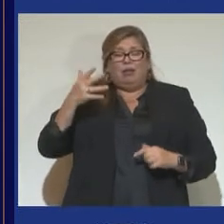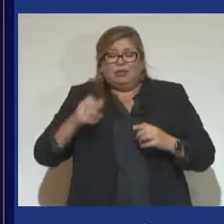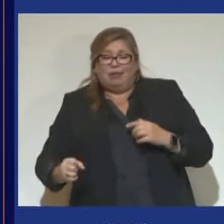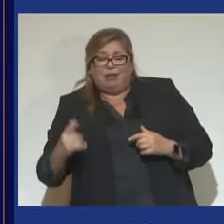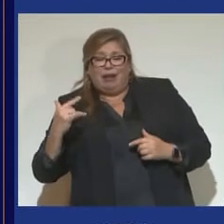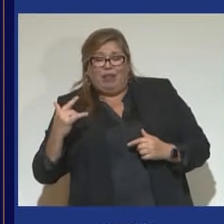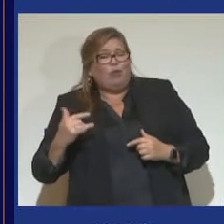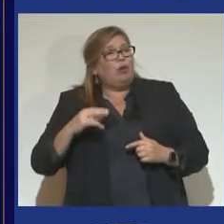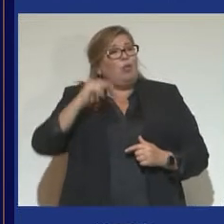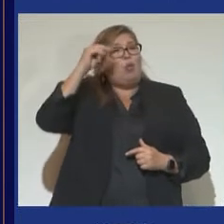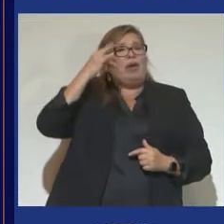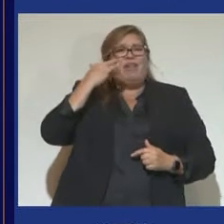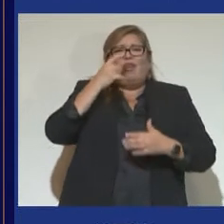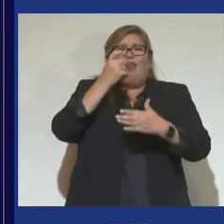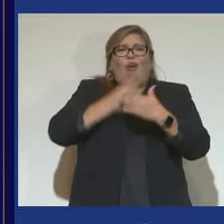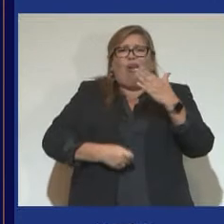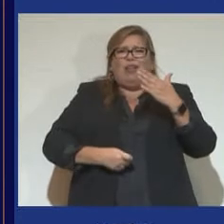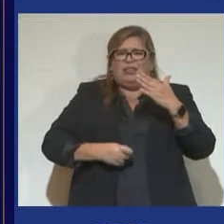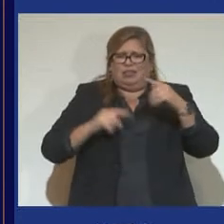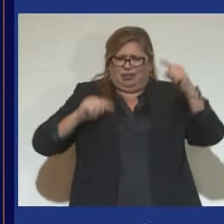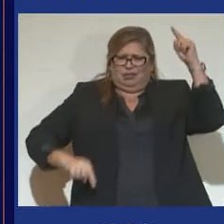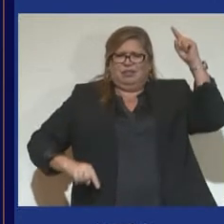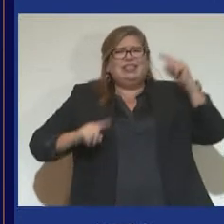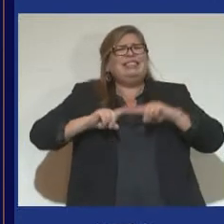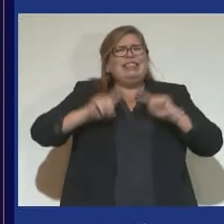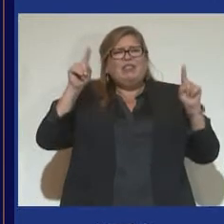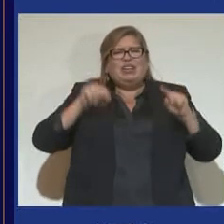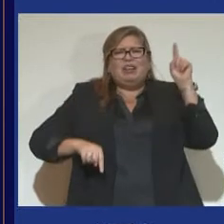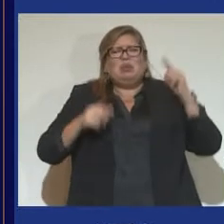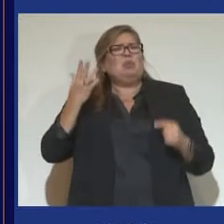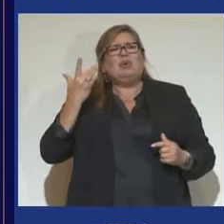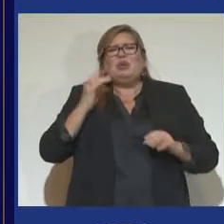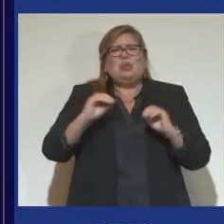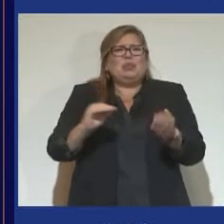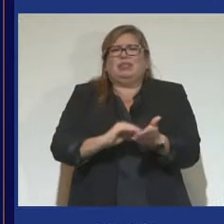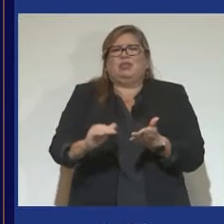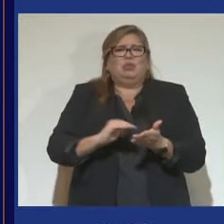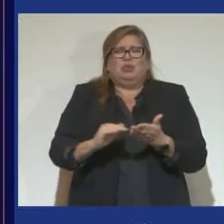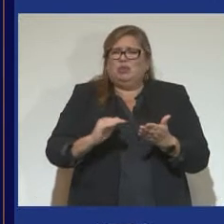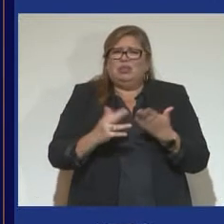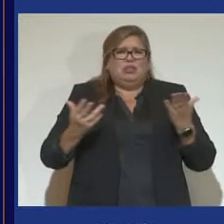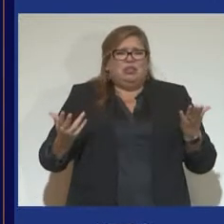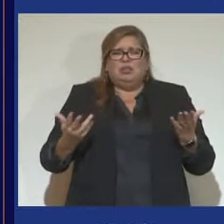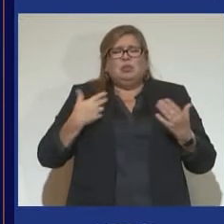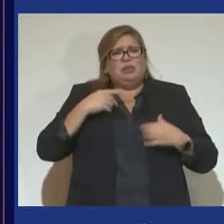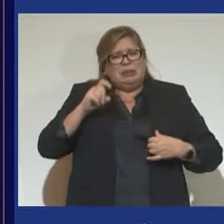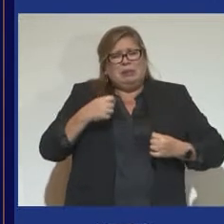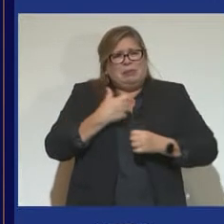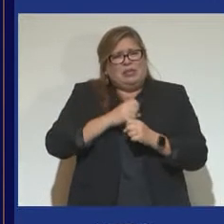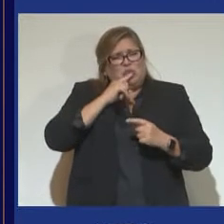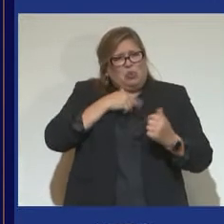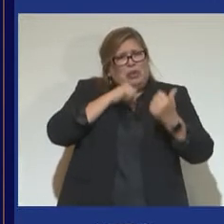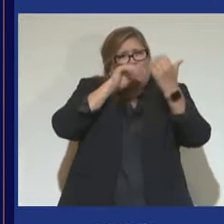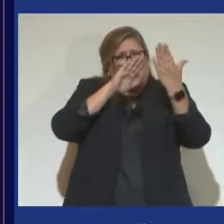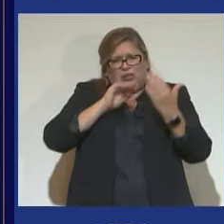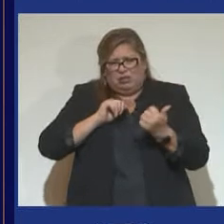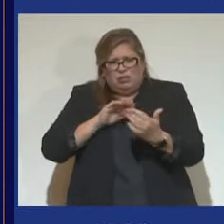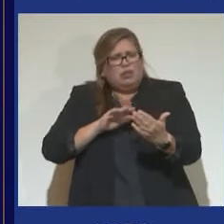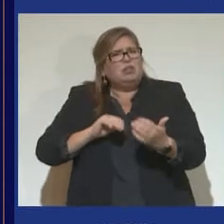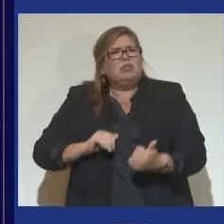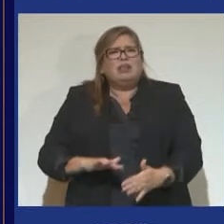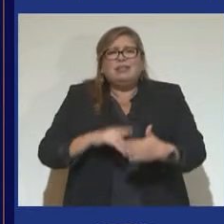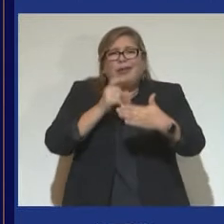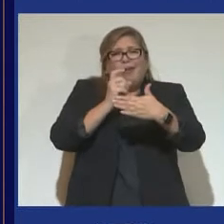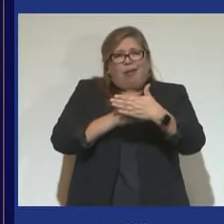california es diferente del norte de california no hay excusa para eso tenemos que lidiar con eso y de inmediato de manera transparente